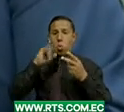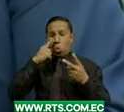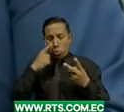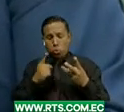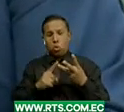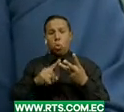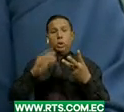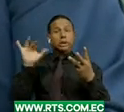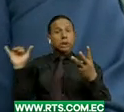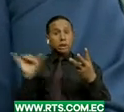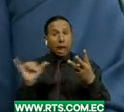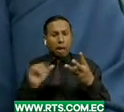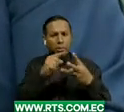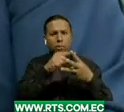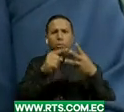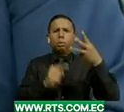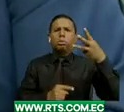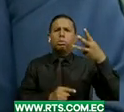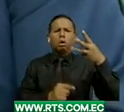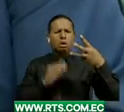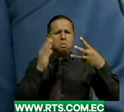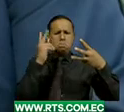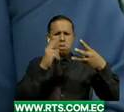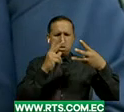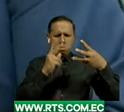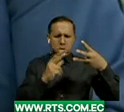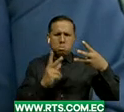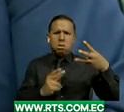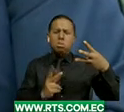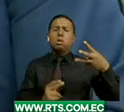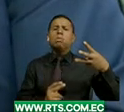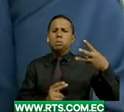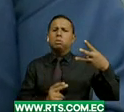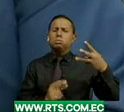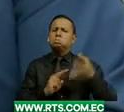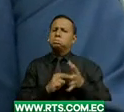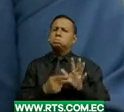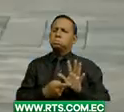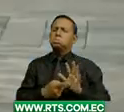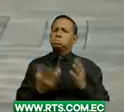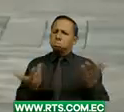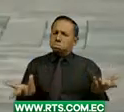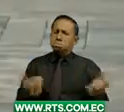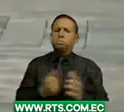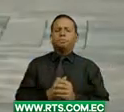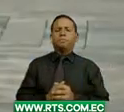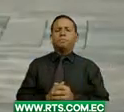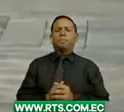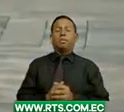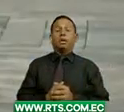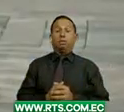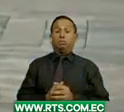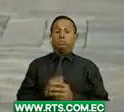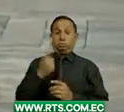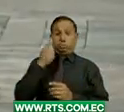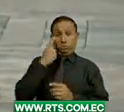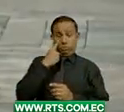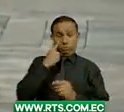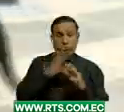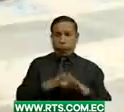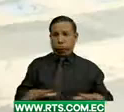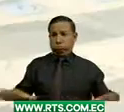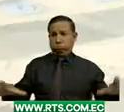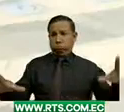las cifras van en continua alza y están estableciéndose esos factores de determinación a pesar de esto si se comparan la cooperación con empleo adecuado